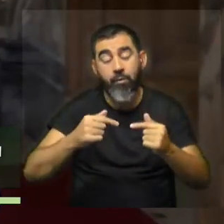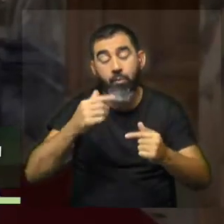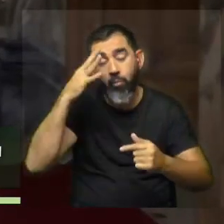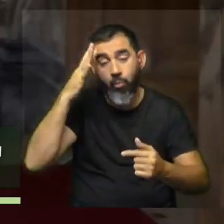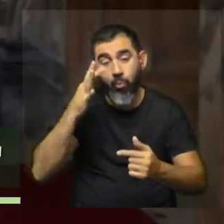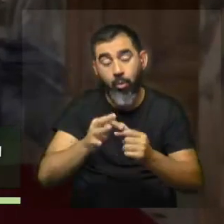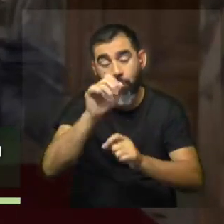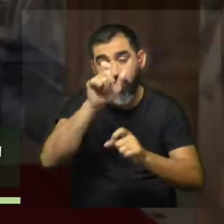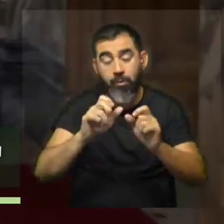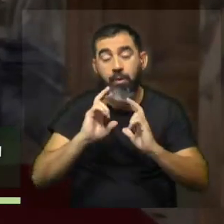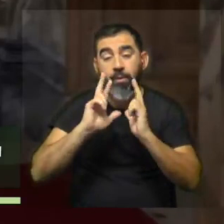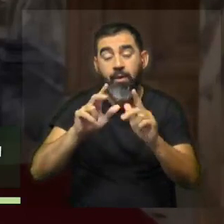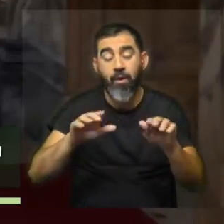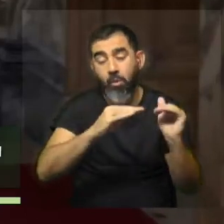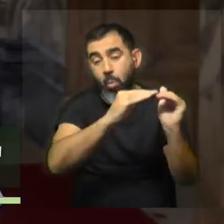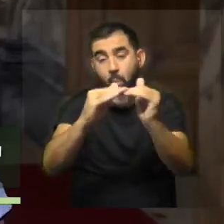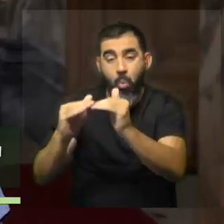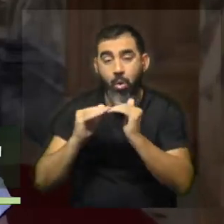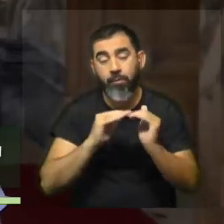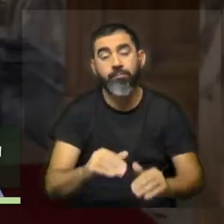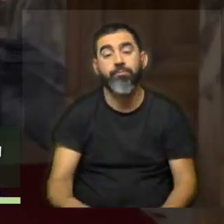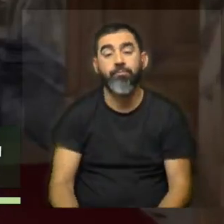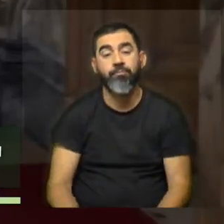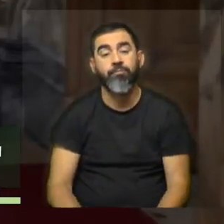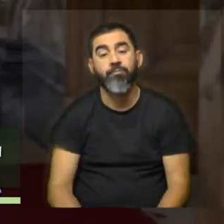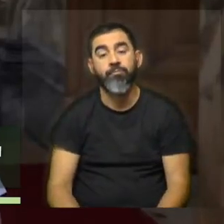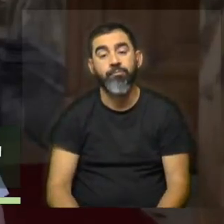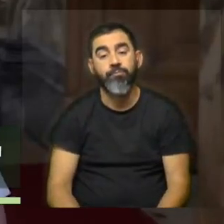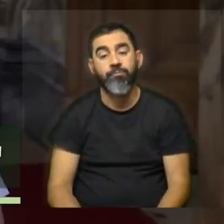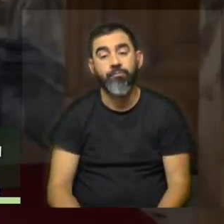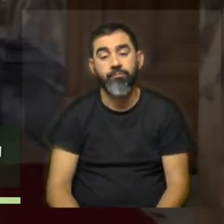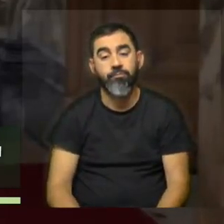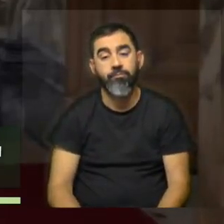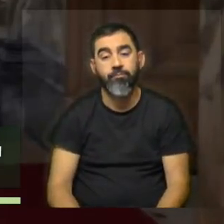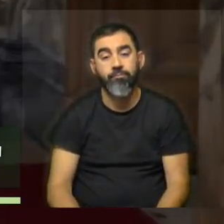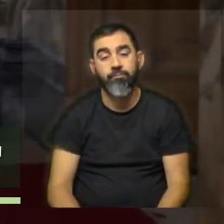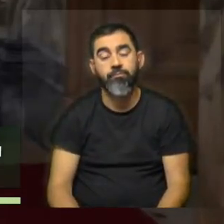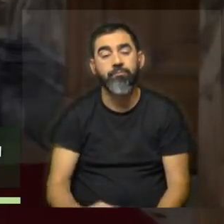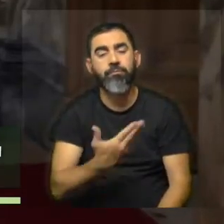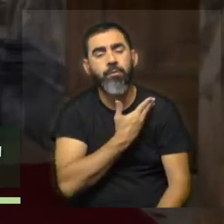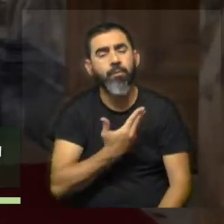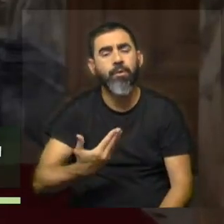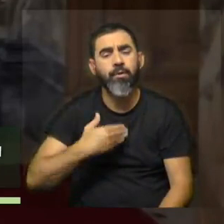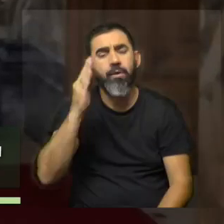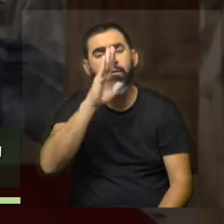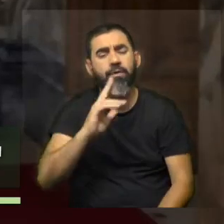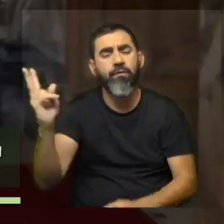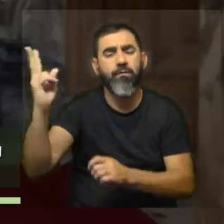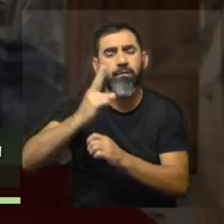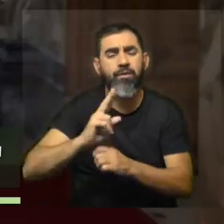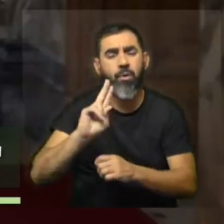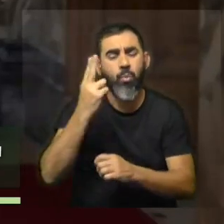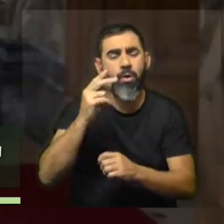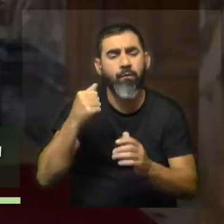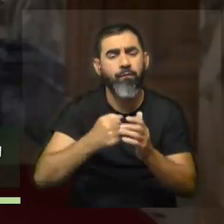se pronuncien en este sentido que mencionábamos. Senadora, trascendió que, bueno, que el presidente de Brasil va a venir a Uruguay a fin de mes y va a